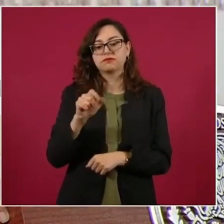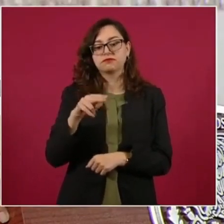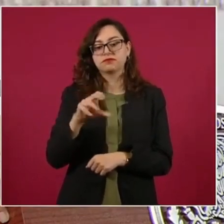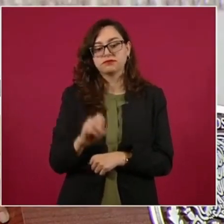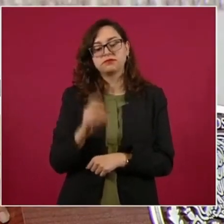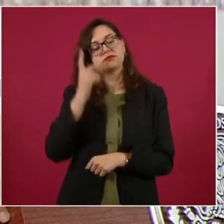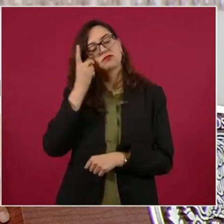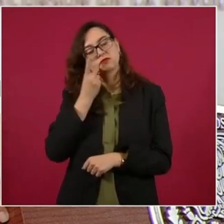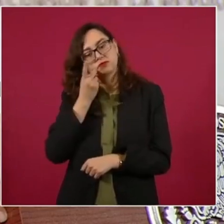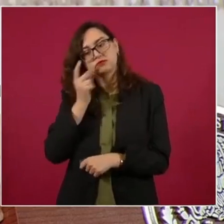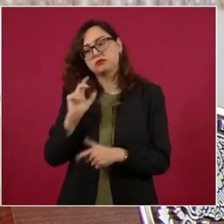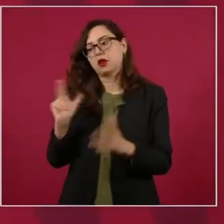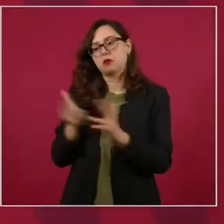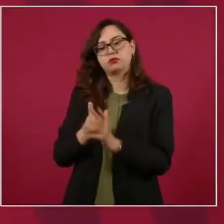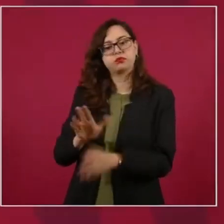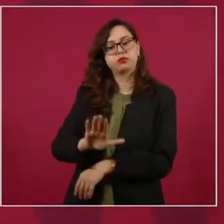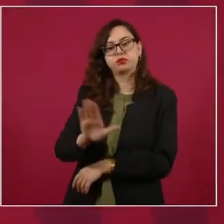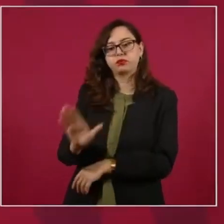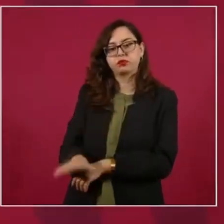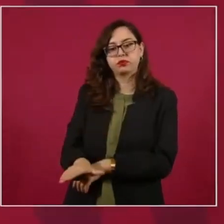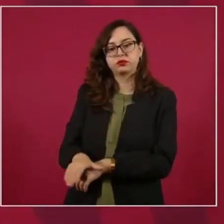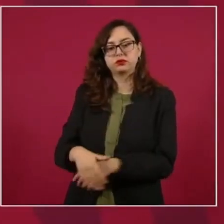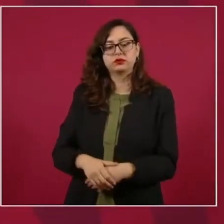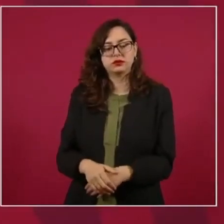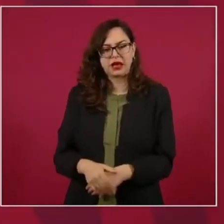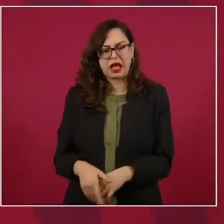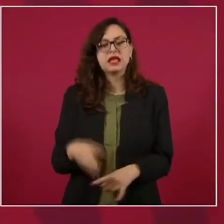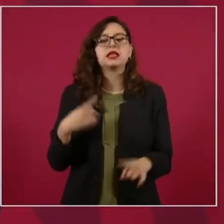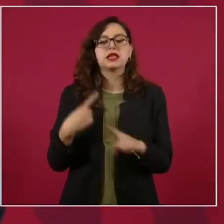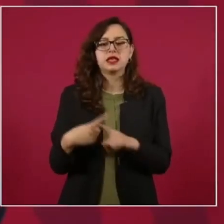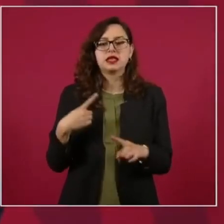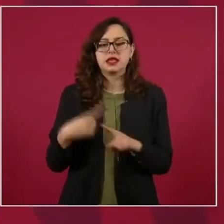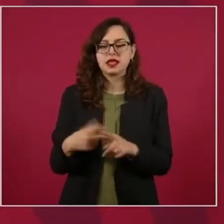de que el que encabezó